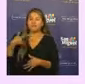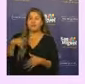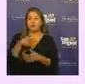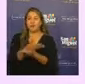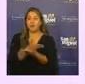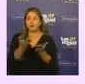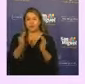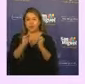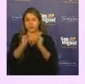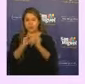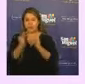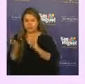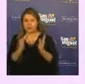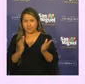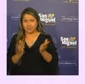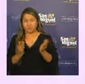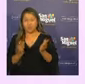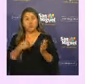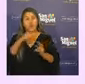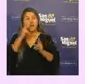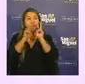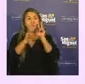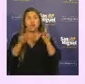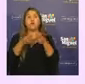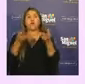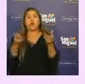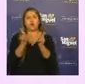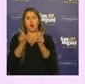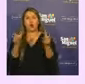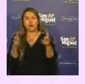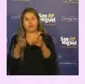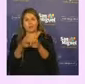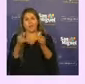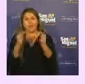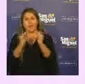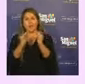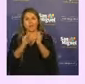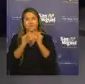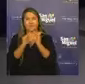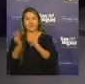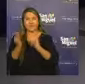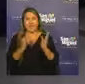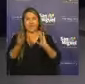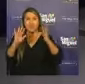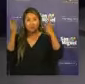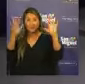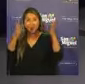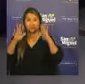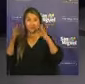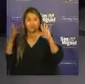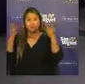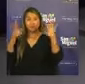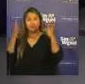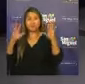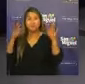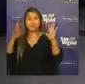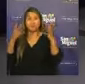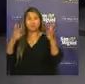vecinas y los vecinos. Veo por ahí a los comités de vivienda, un aplauso para todos ustedes.